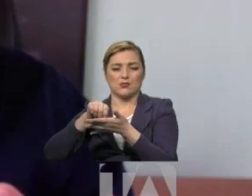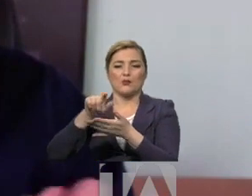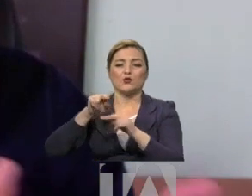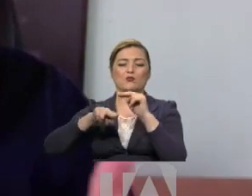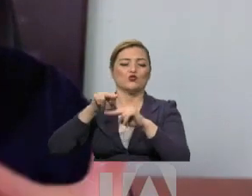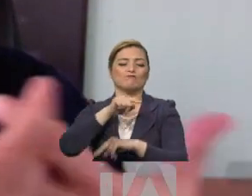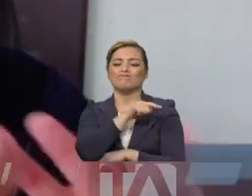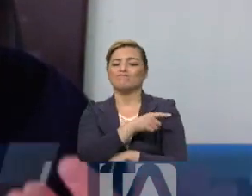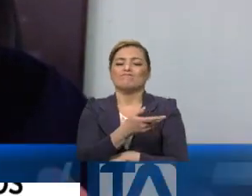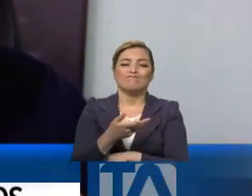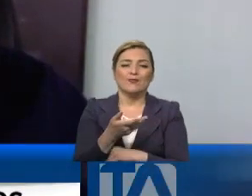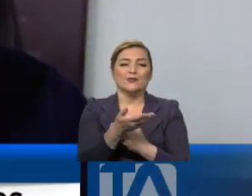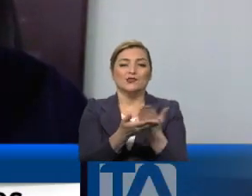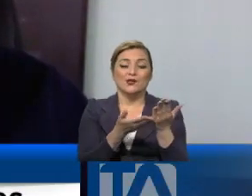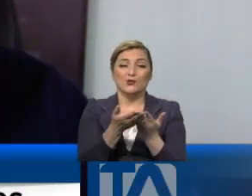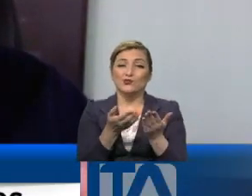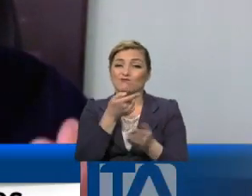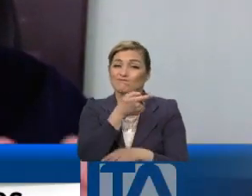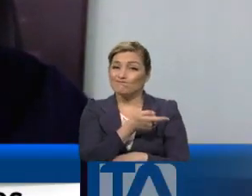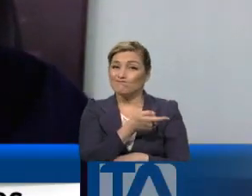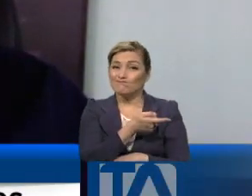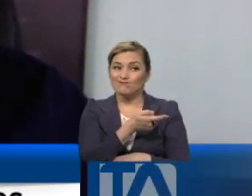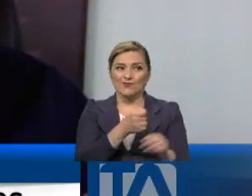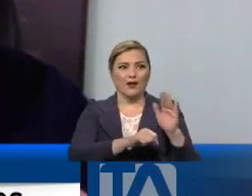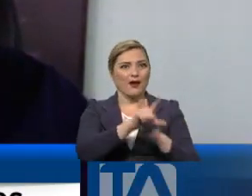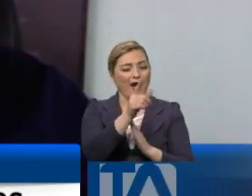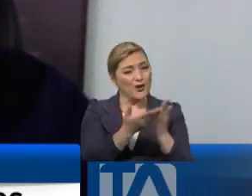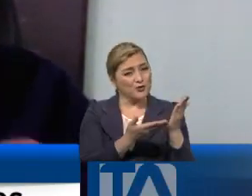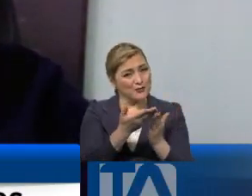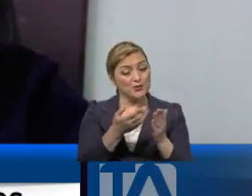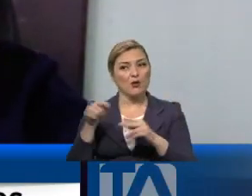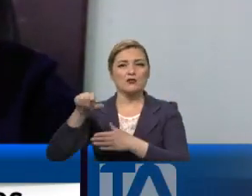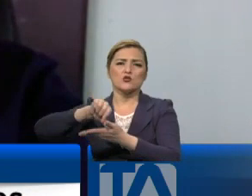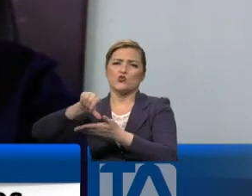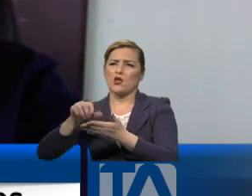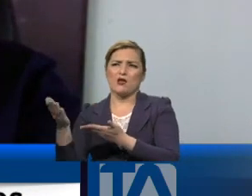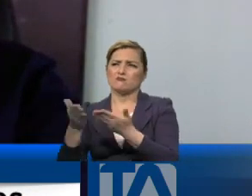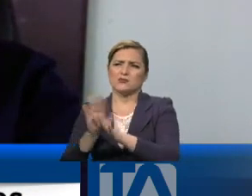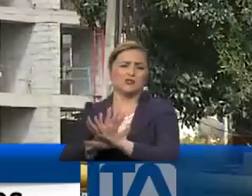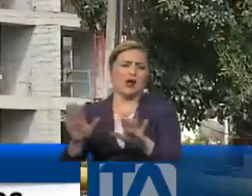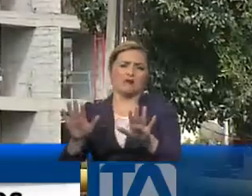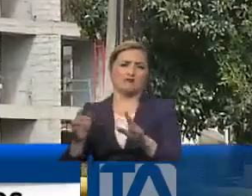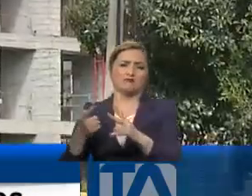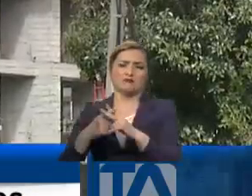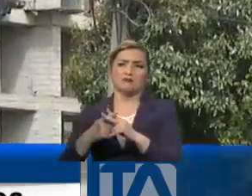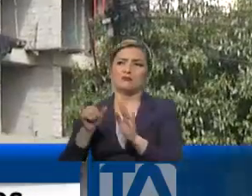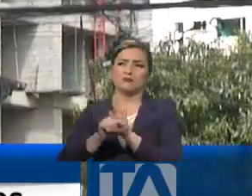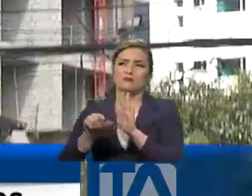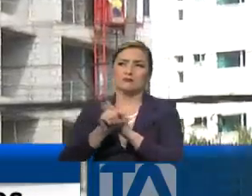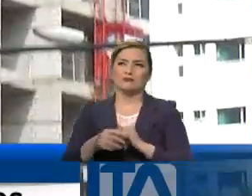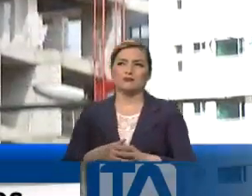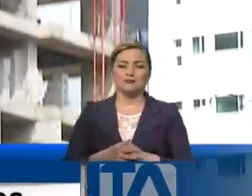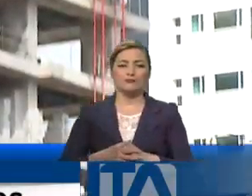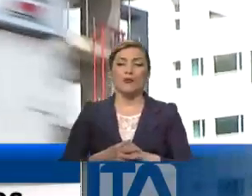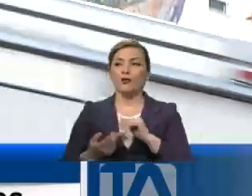los valles, tienes que llevar servicios hasta allá. Y eso es mucho más costoso que empezar a utilizar los servicios que tienes instalados. Estos estímulos